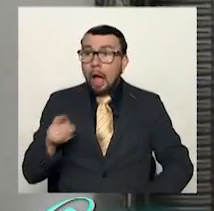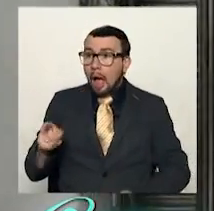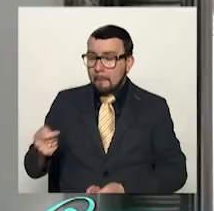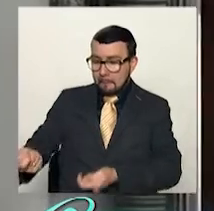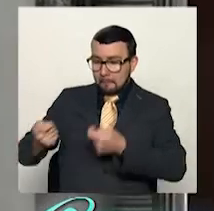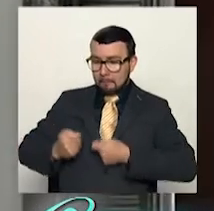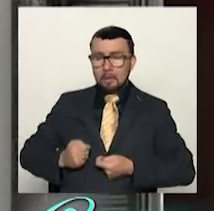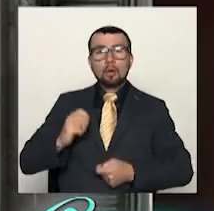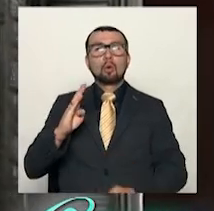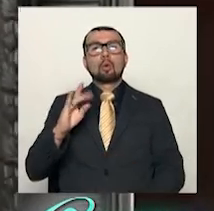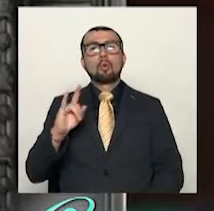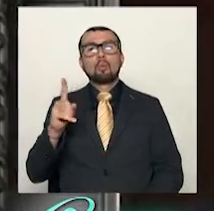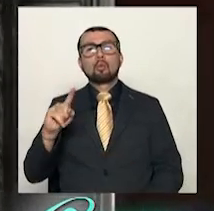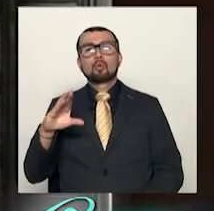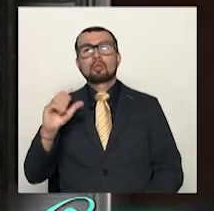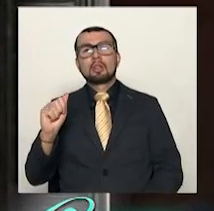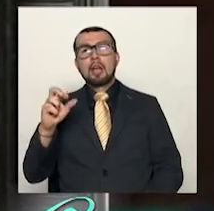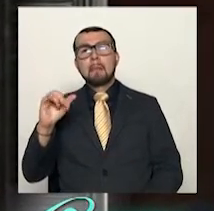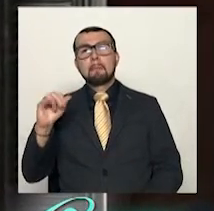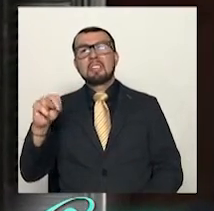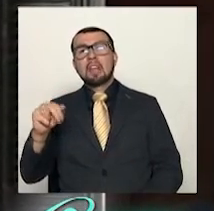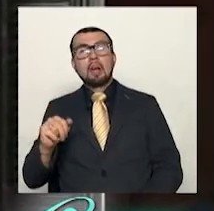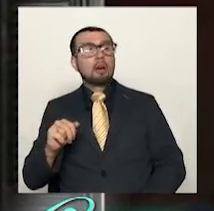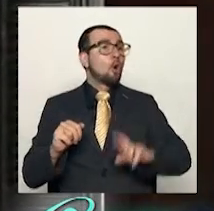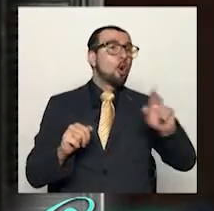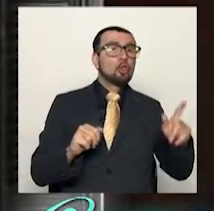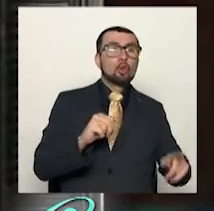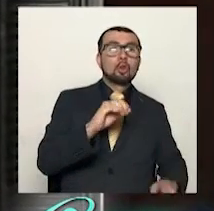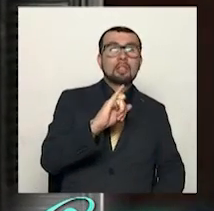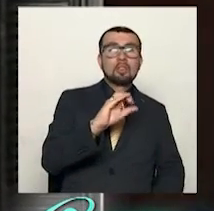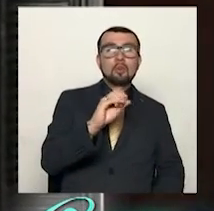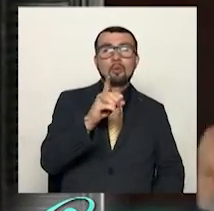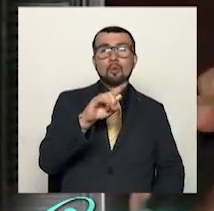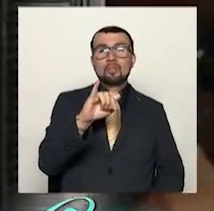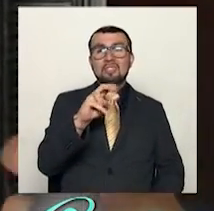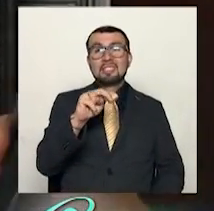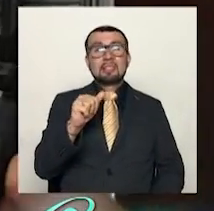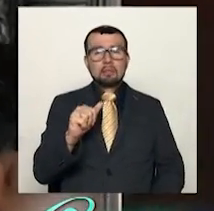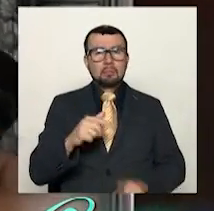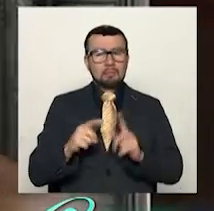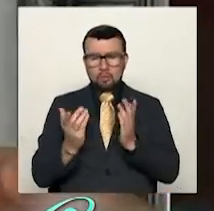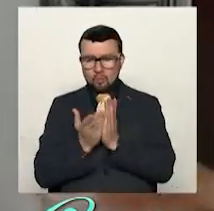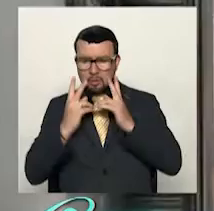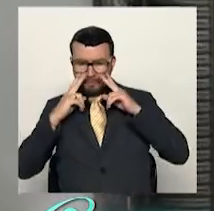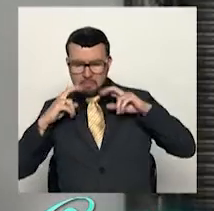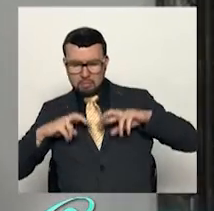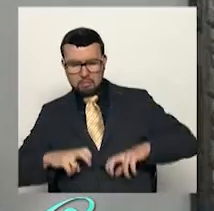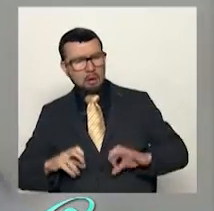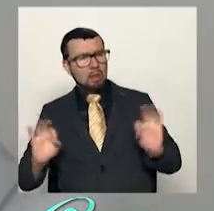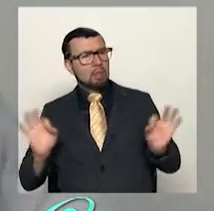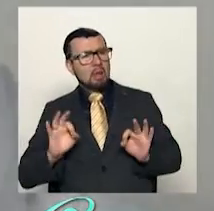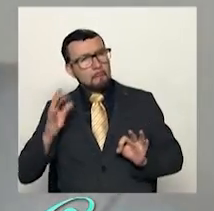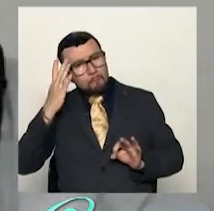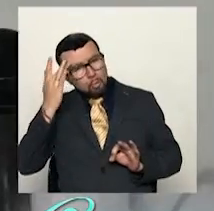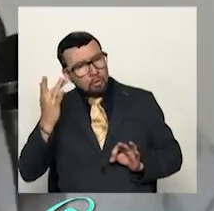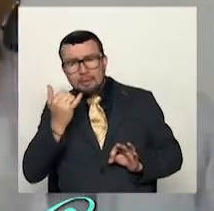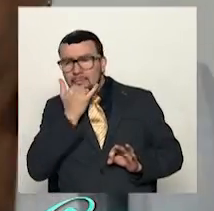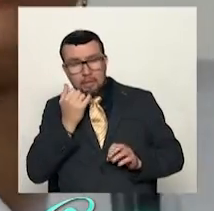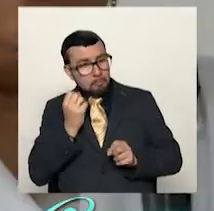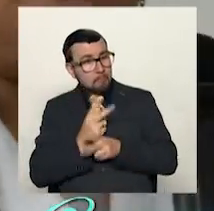Buscapina y al otro le mandó Iosina, sin un estudio, sin un diagnóstico. Ese es el alto